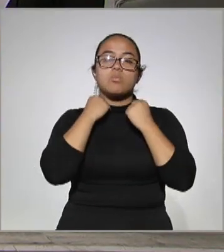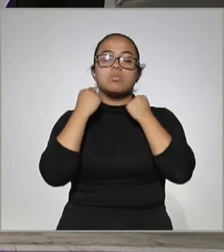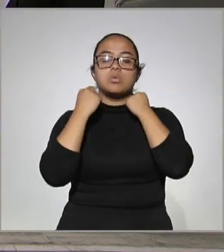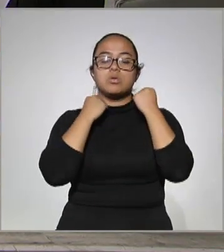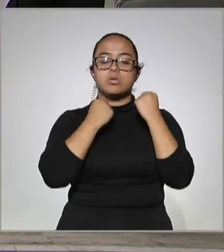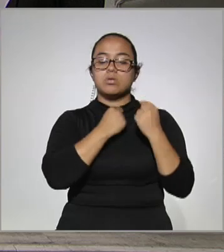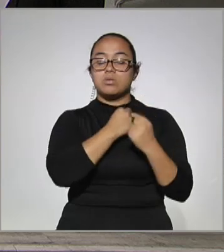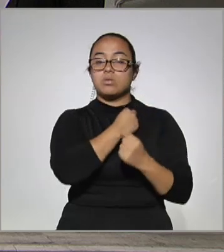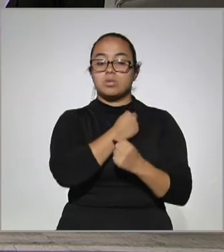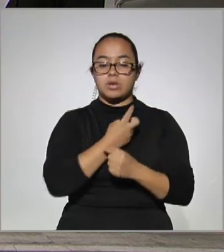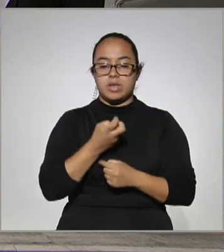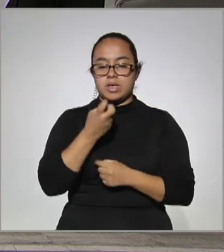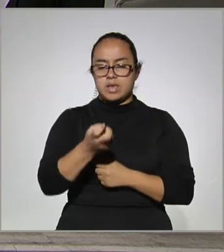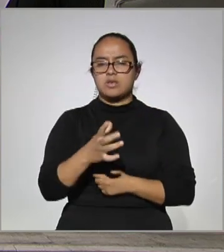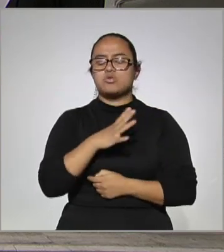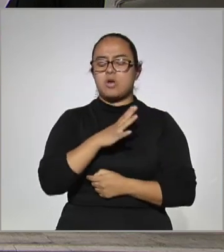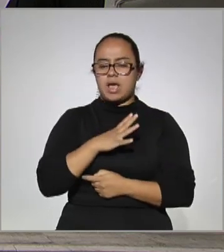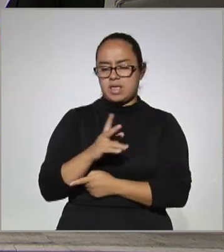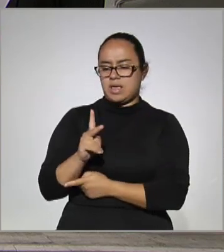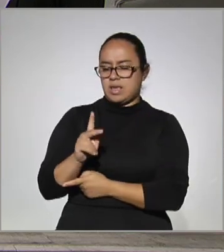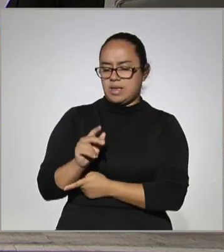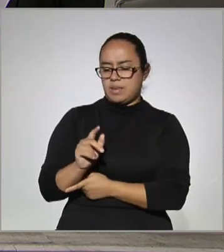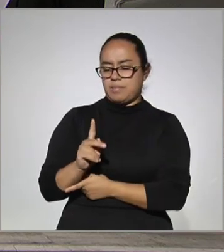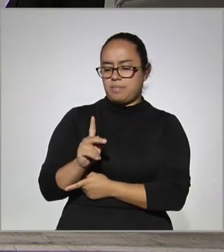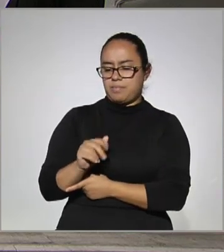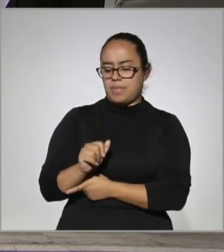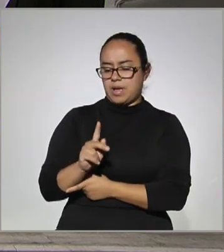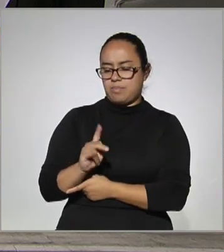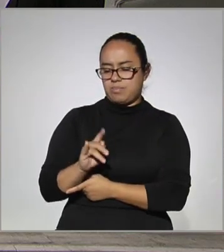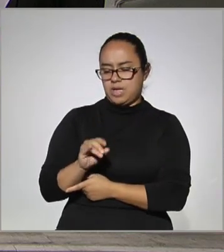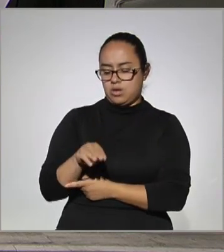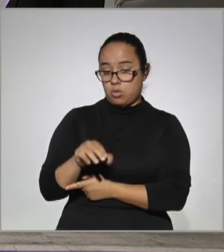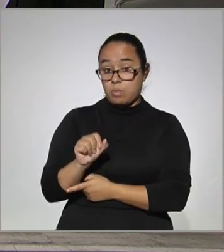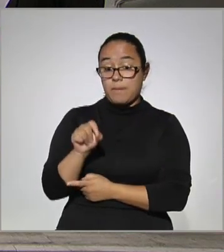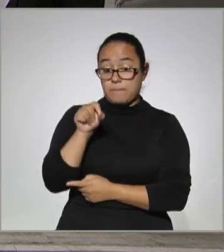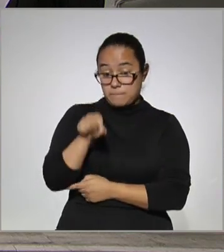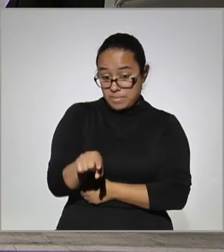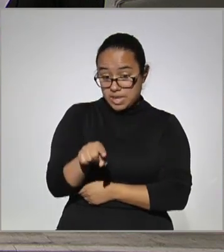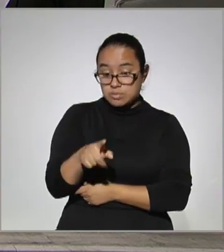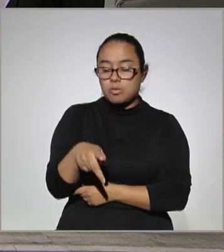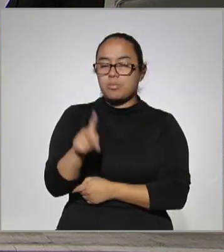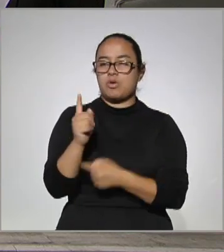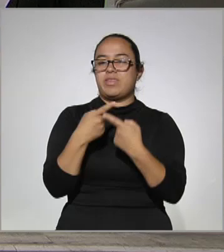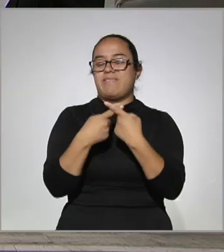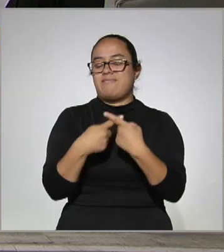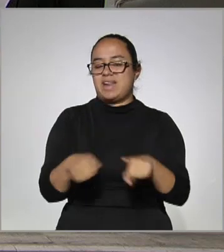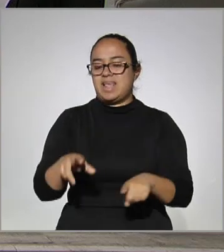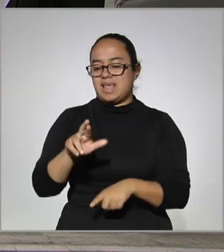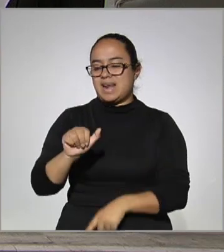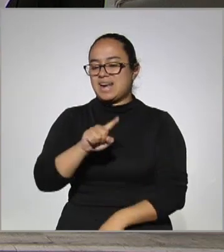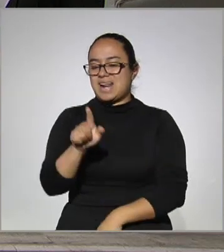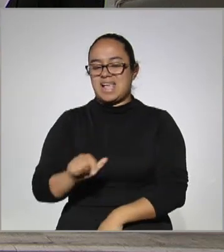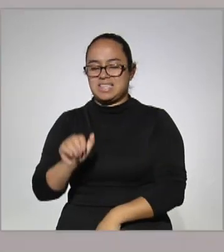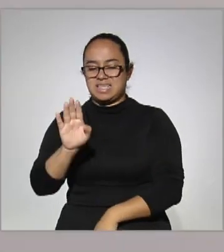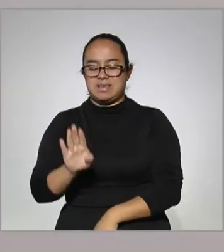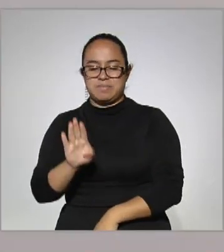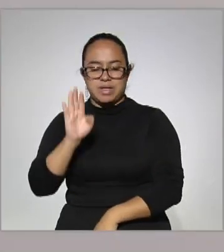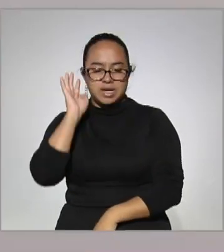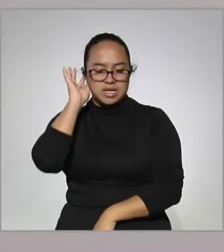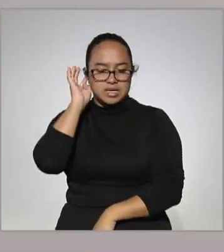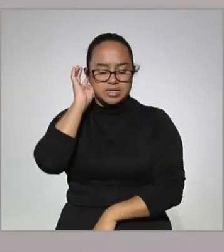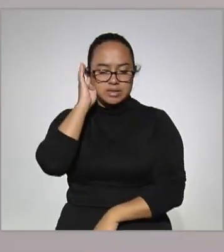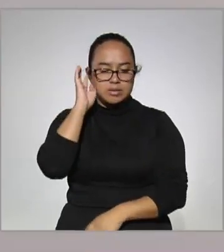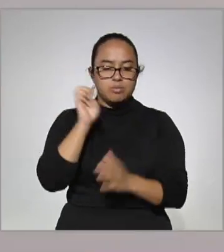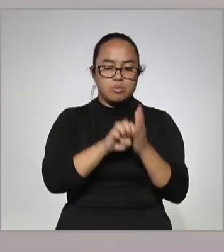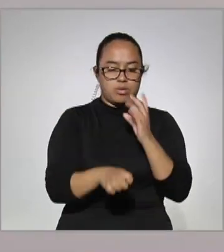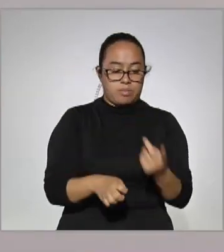refiere. Es una variante de papiloma, es la misma especie, pues, pero de diferente raza, ¿no? Por llamarlo de algún modo en este ejemplo. Como decir